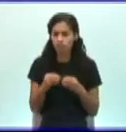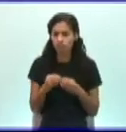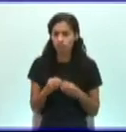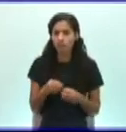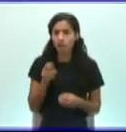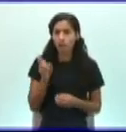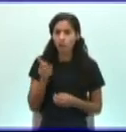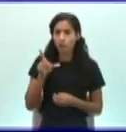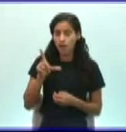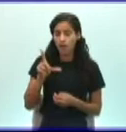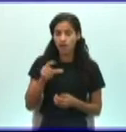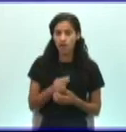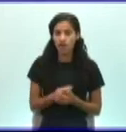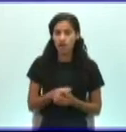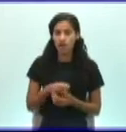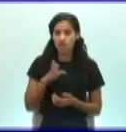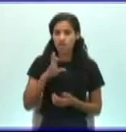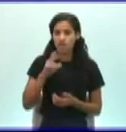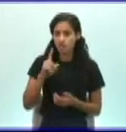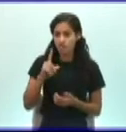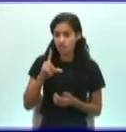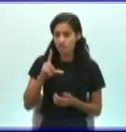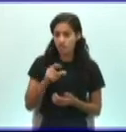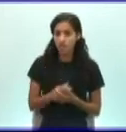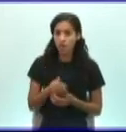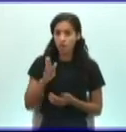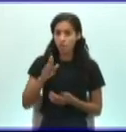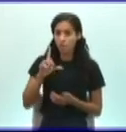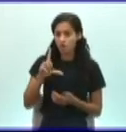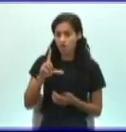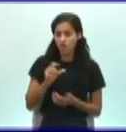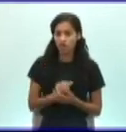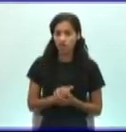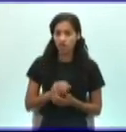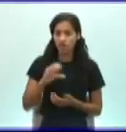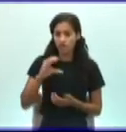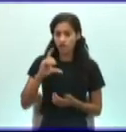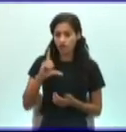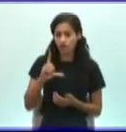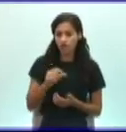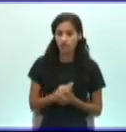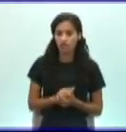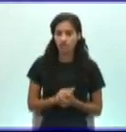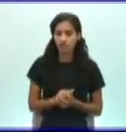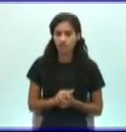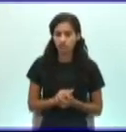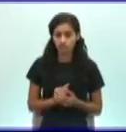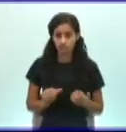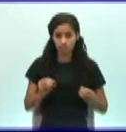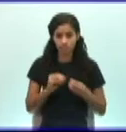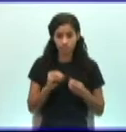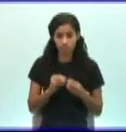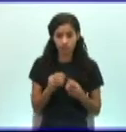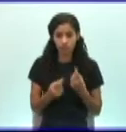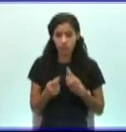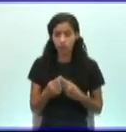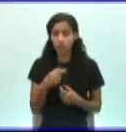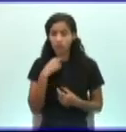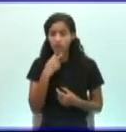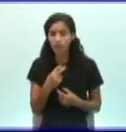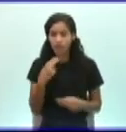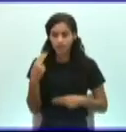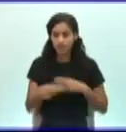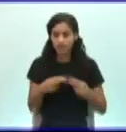pl, fl, bl, pl, que al unirla a las vocales